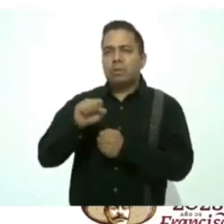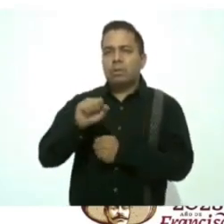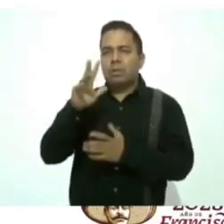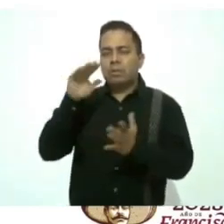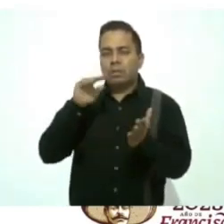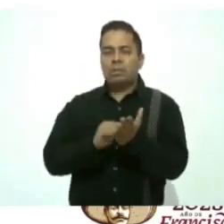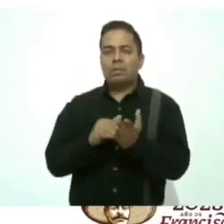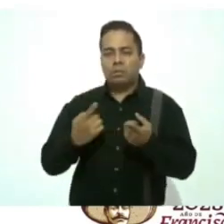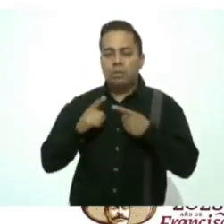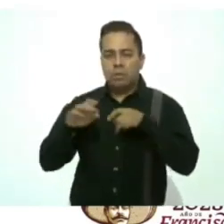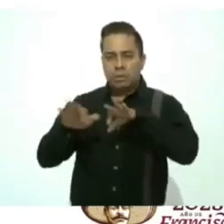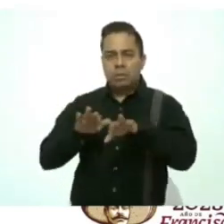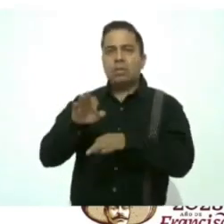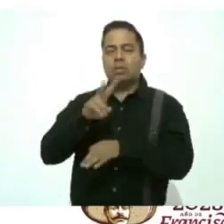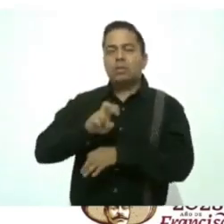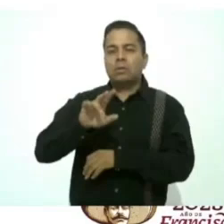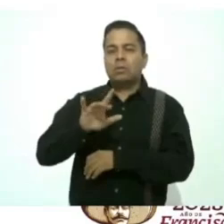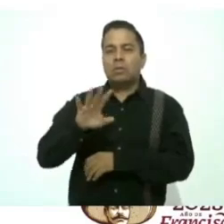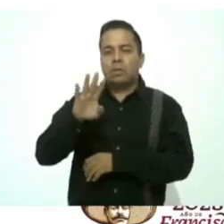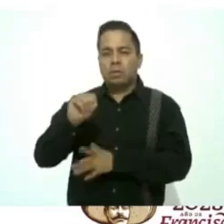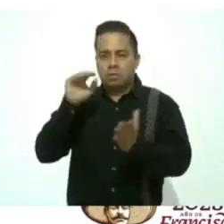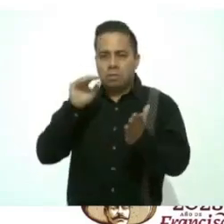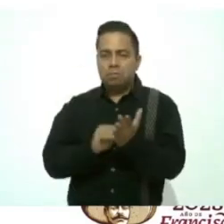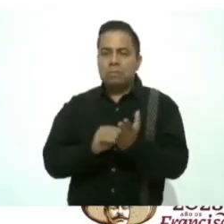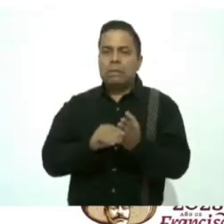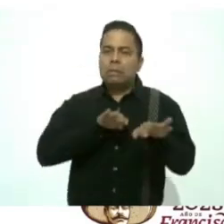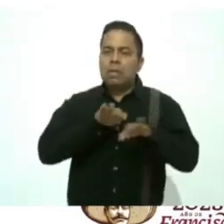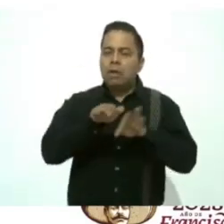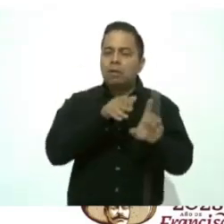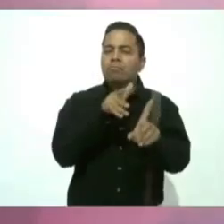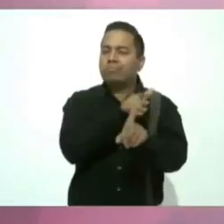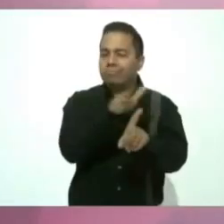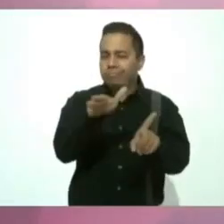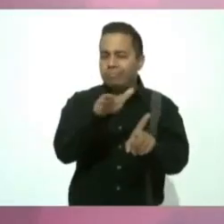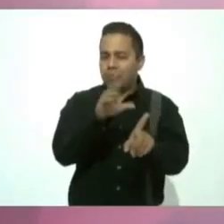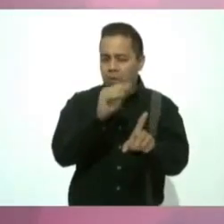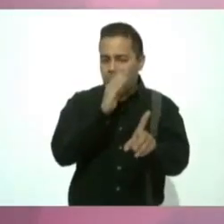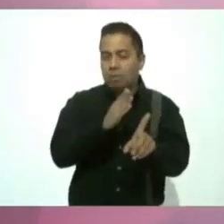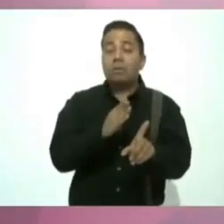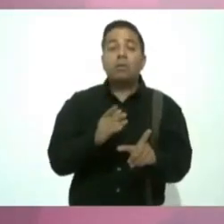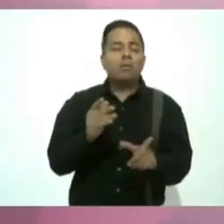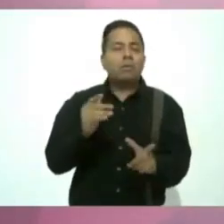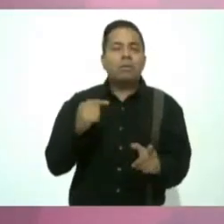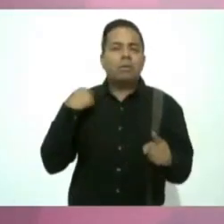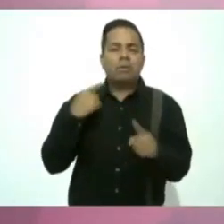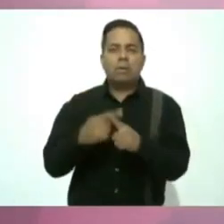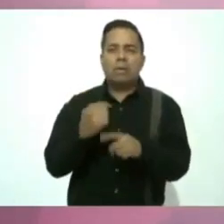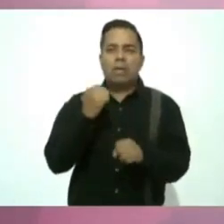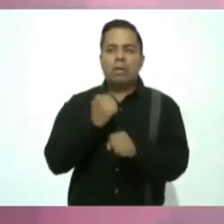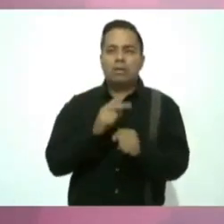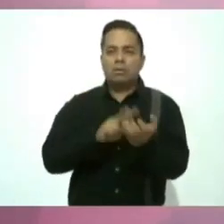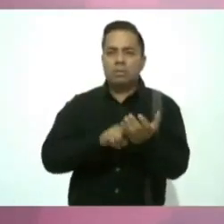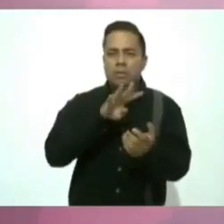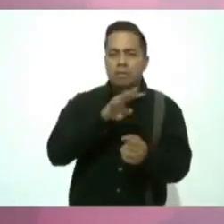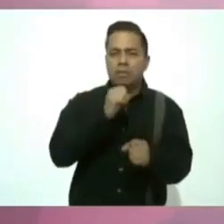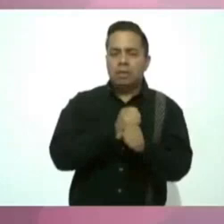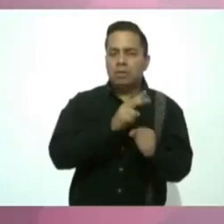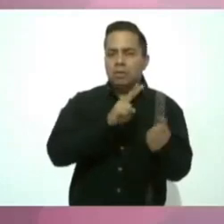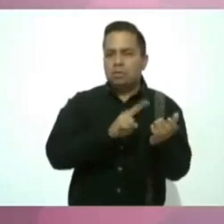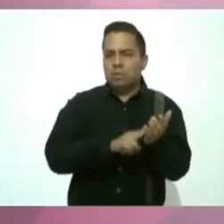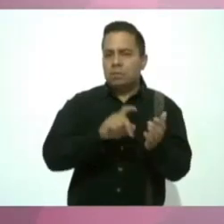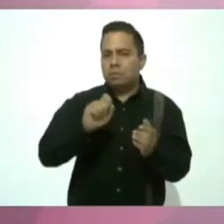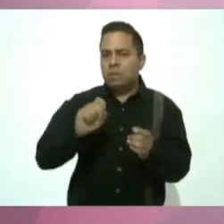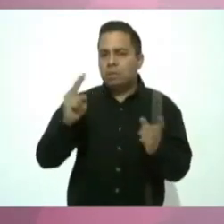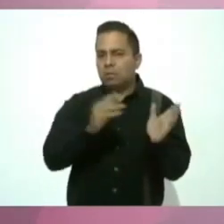y 259 mil empleos indirectos. ¿Qué hemos hecho hasta 2019 y 2022?